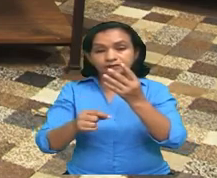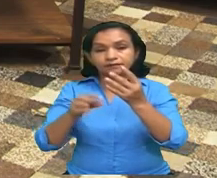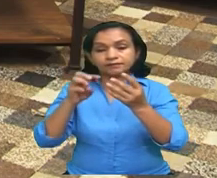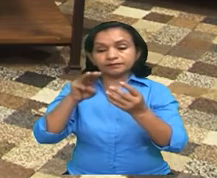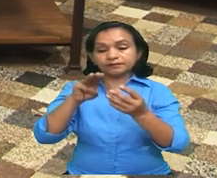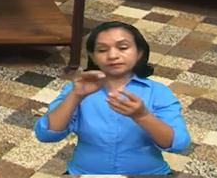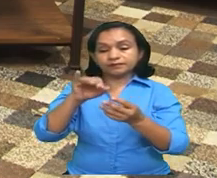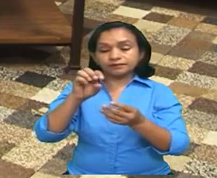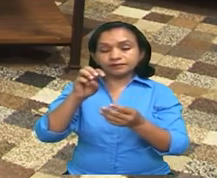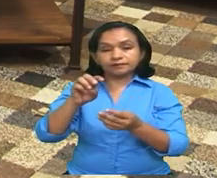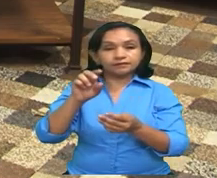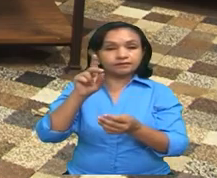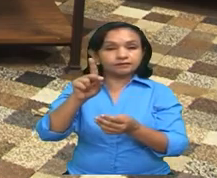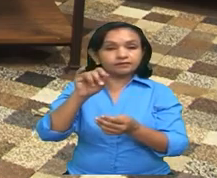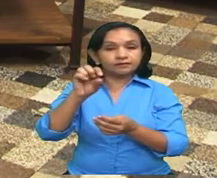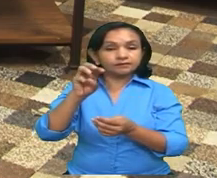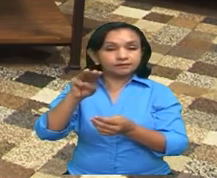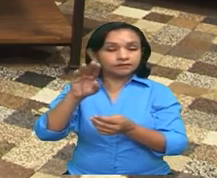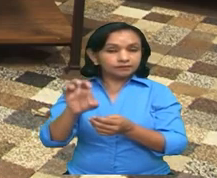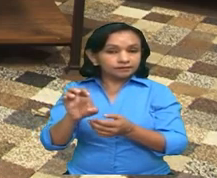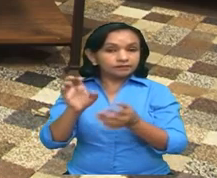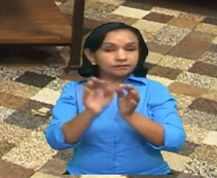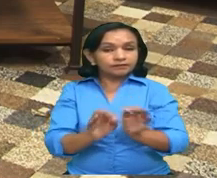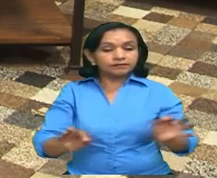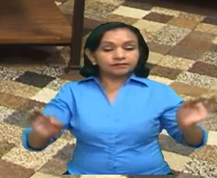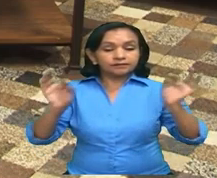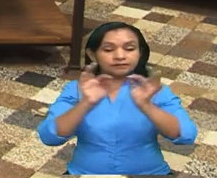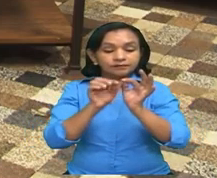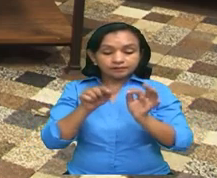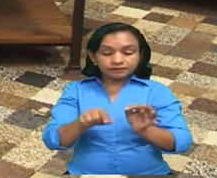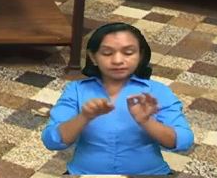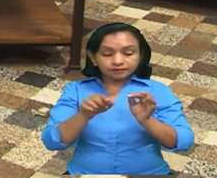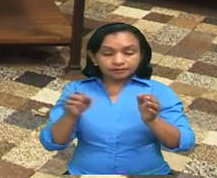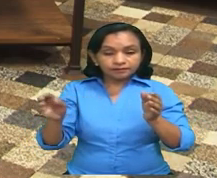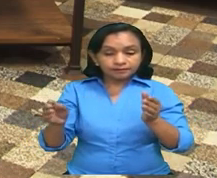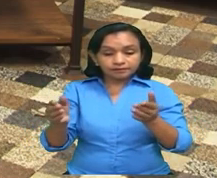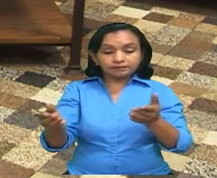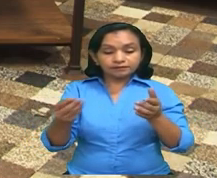en las microempresas, en las MIPYMES, que si lo vemos bien,